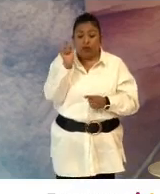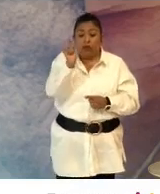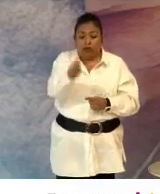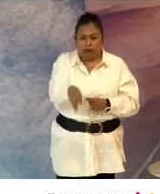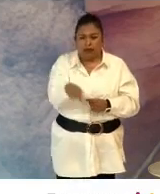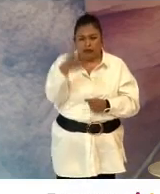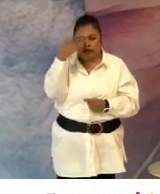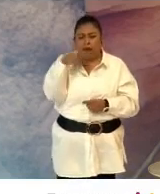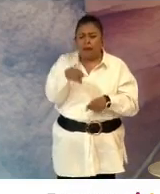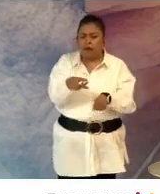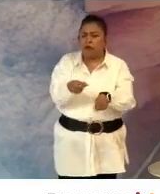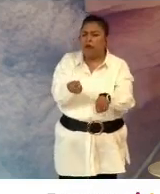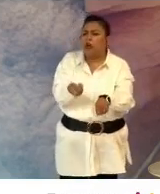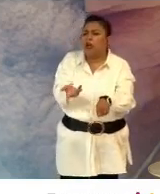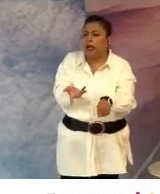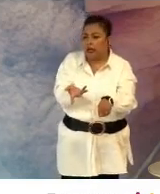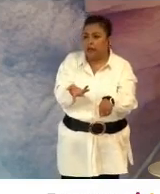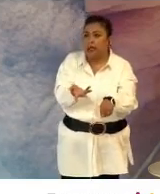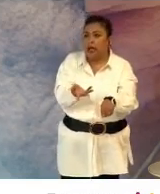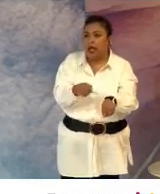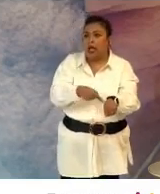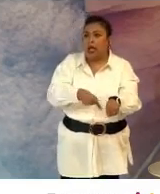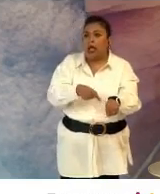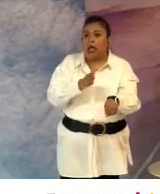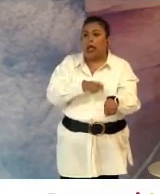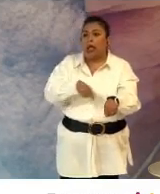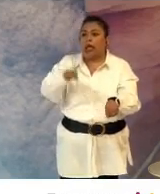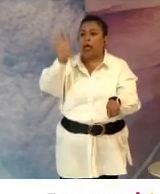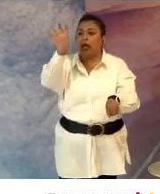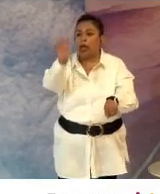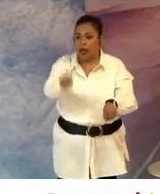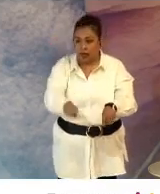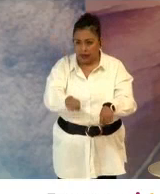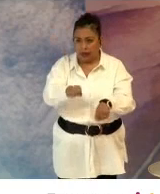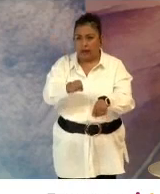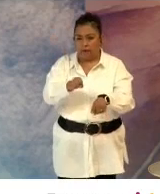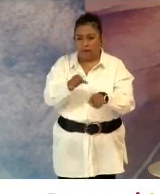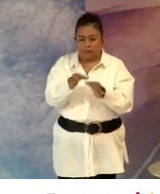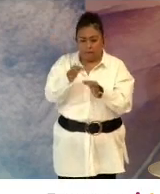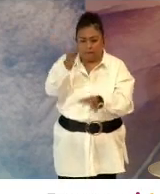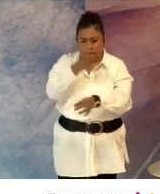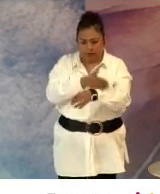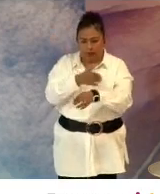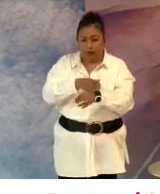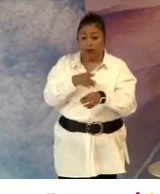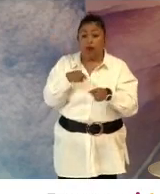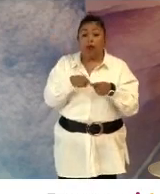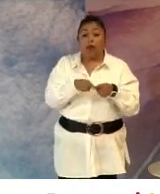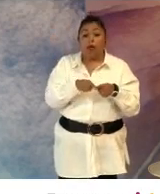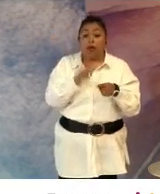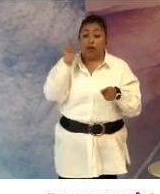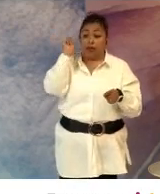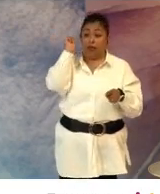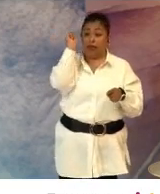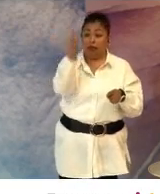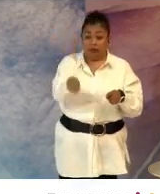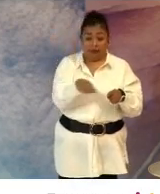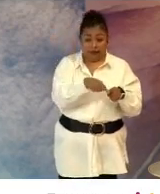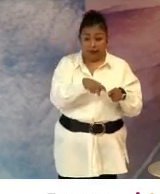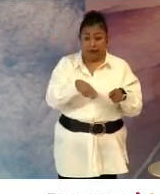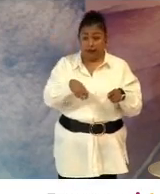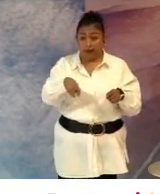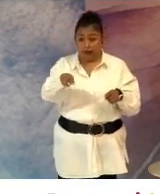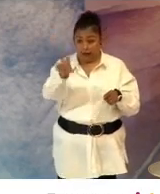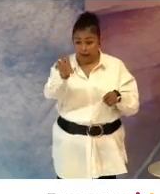Sabemos qué va a hacer el perro. El perro irá atrás del palito. Si tú avientas, el perro irá tras el